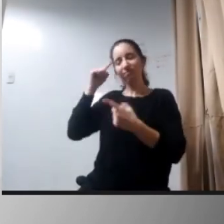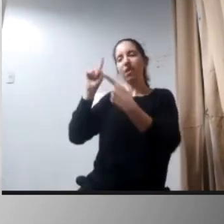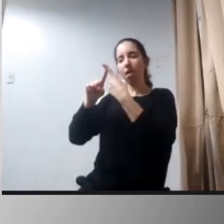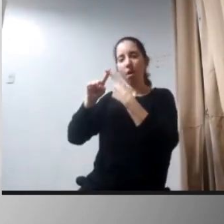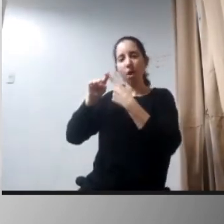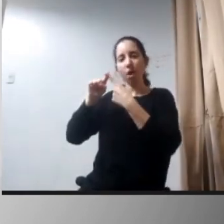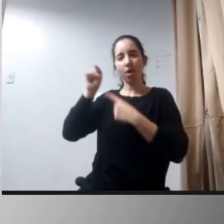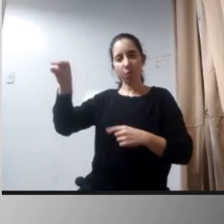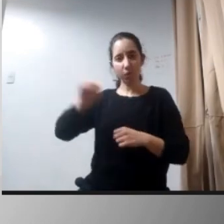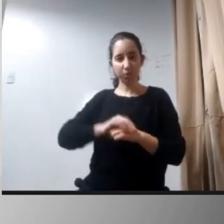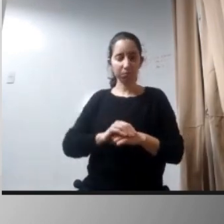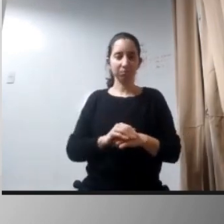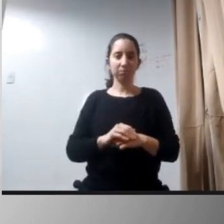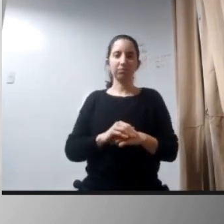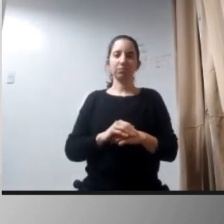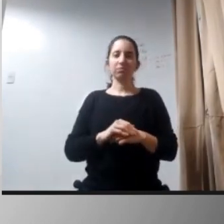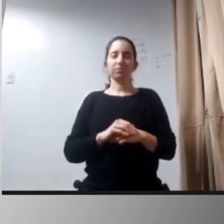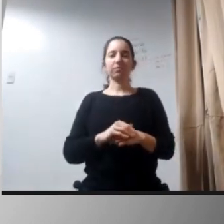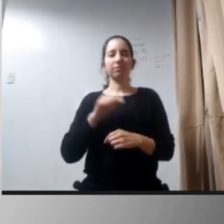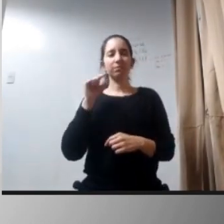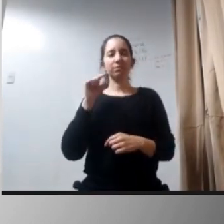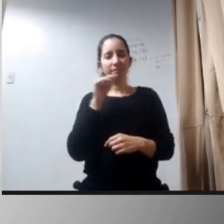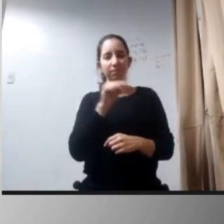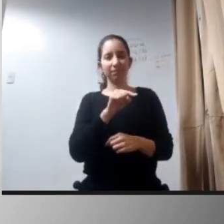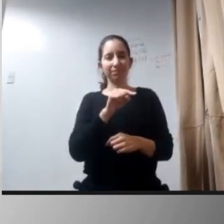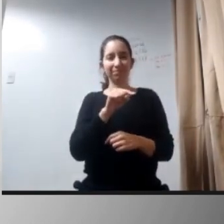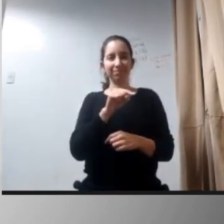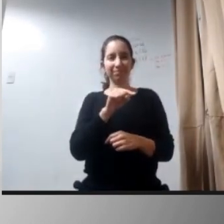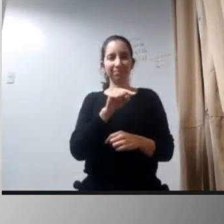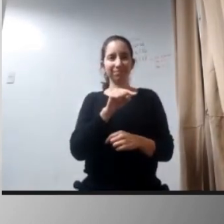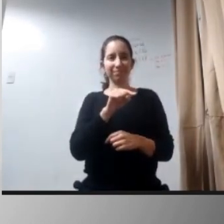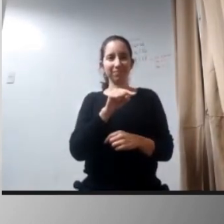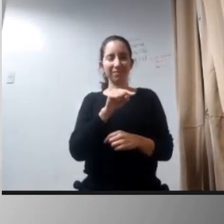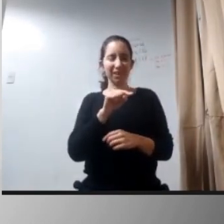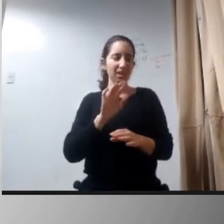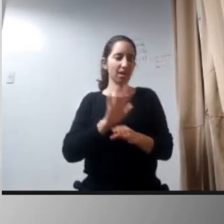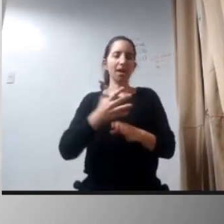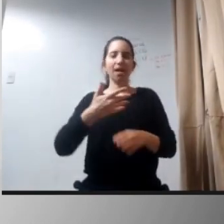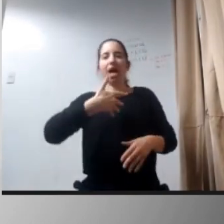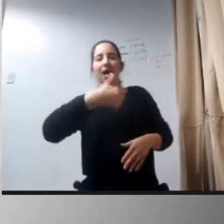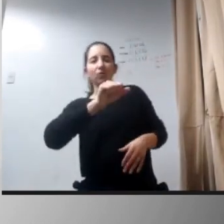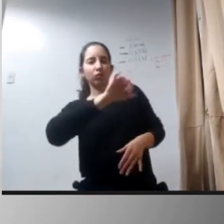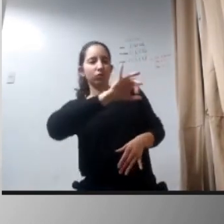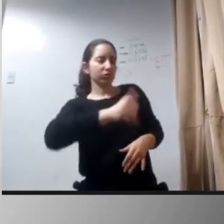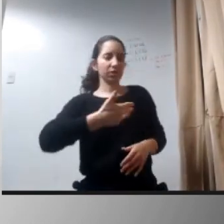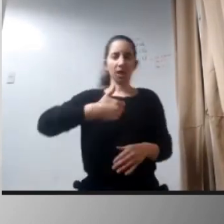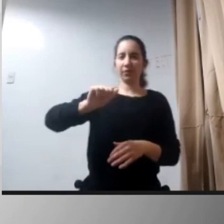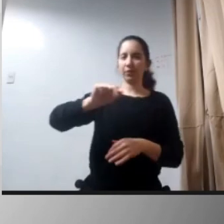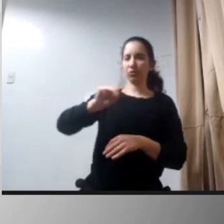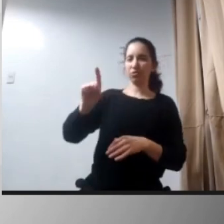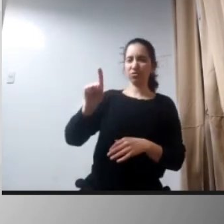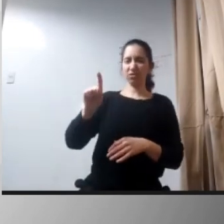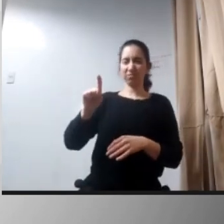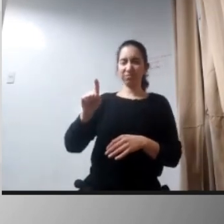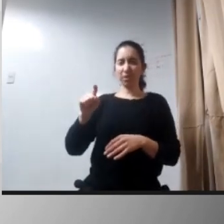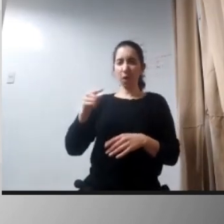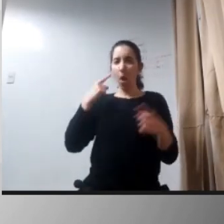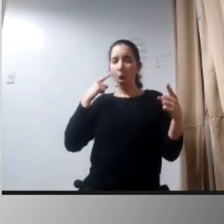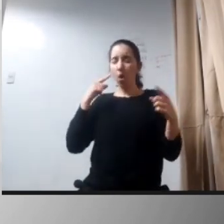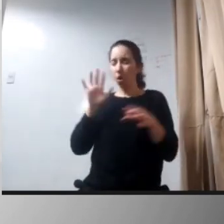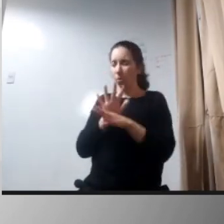también pienso que no se le puede dar, no se pueden buscar las razones de si se puede abortar o no en la